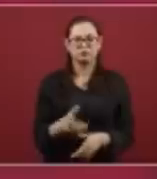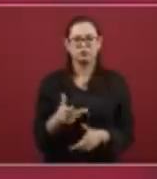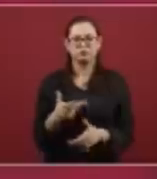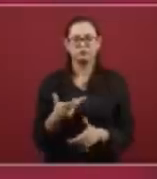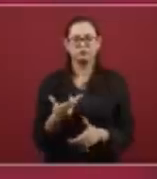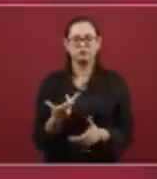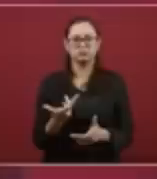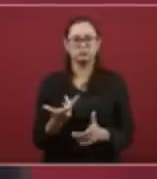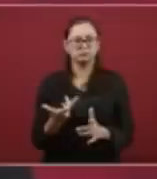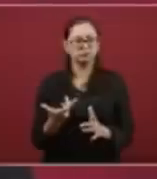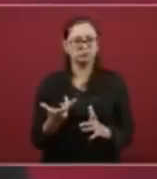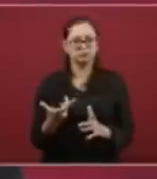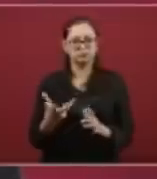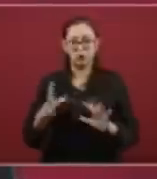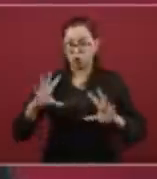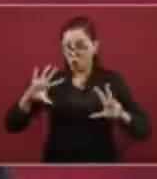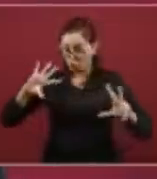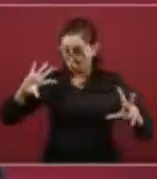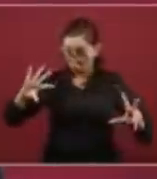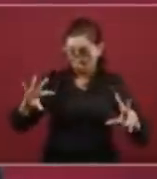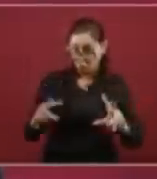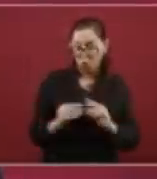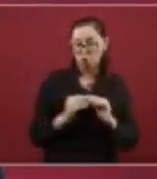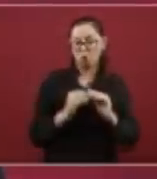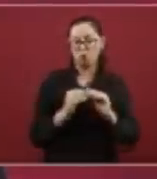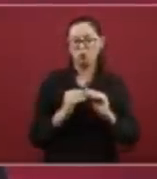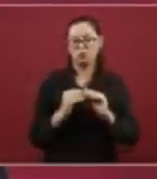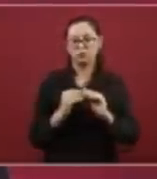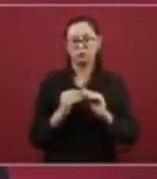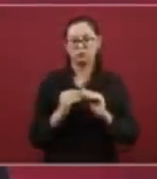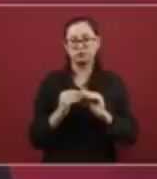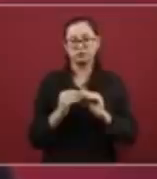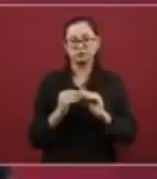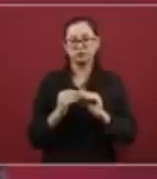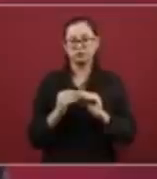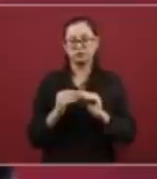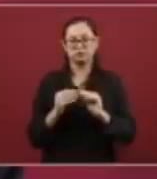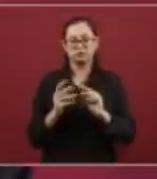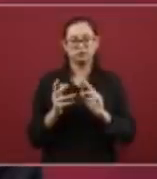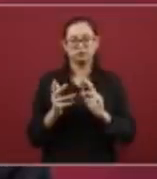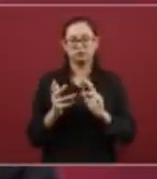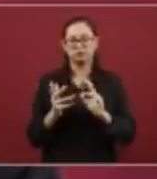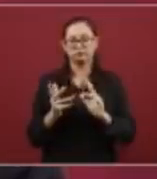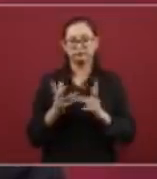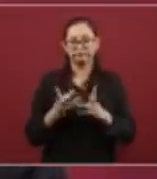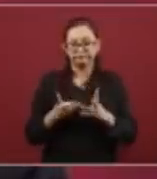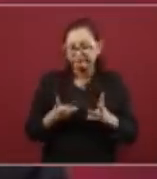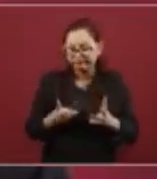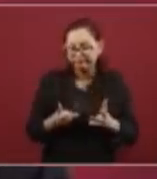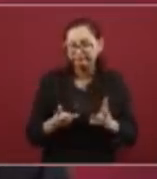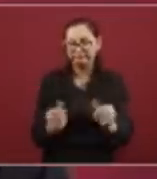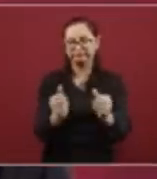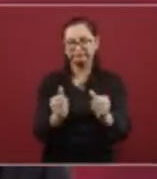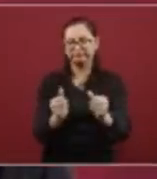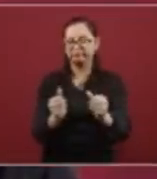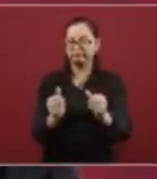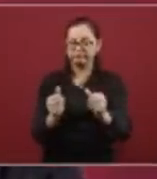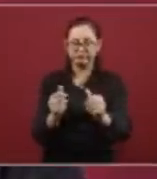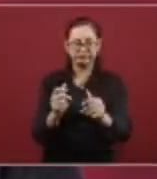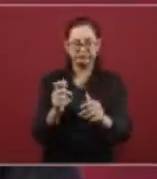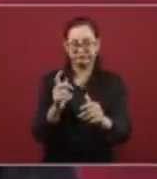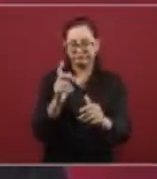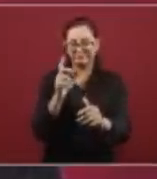incluyendo el costo del financiamiento, lo más